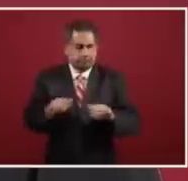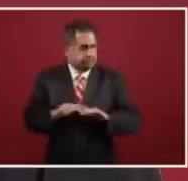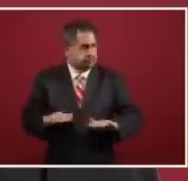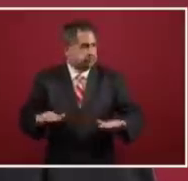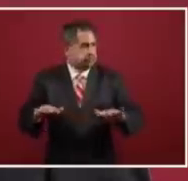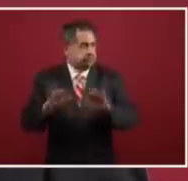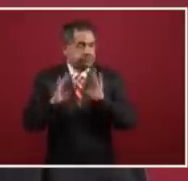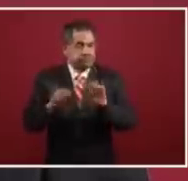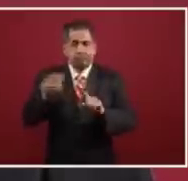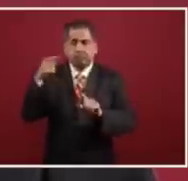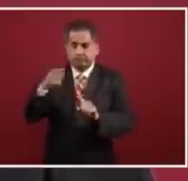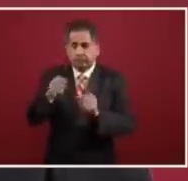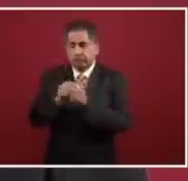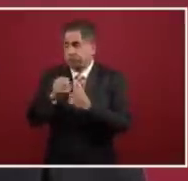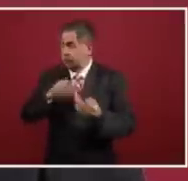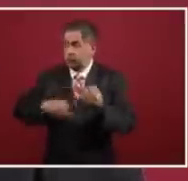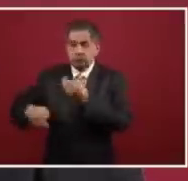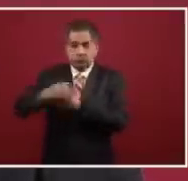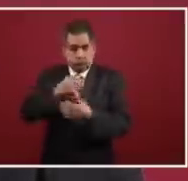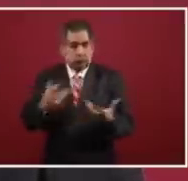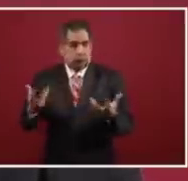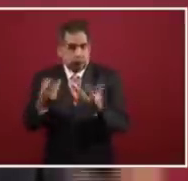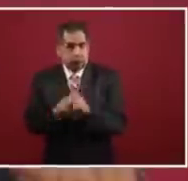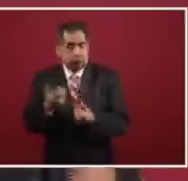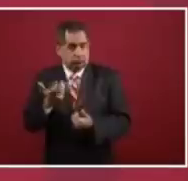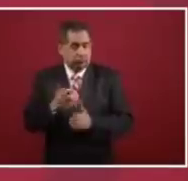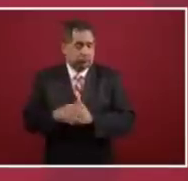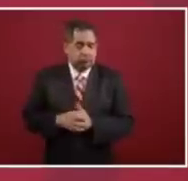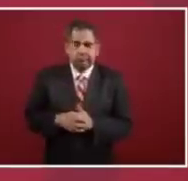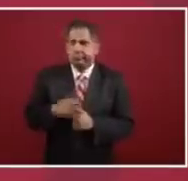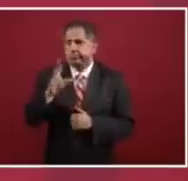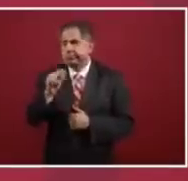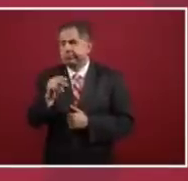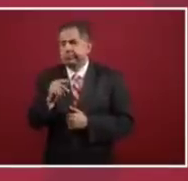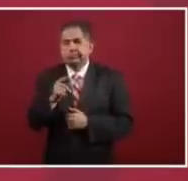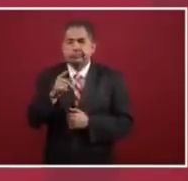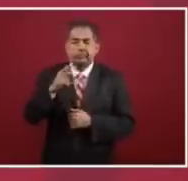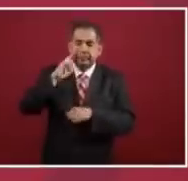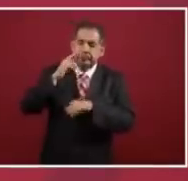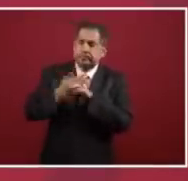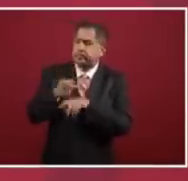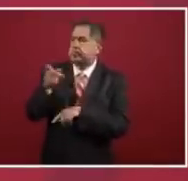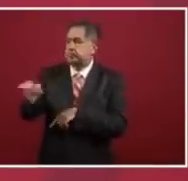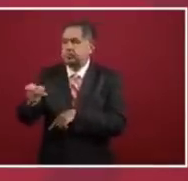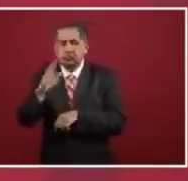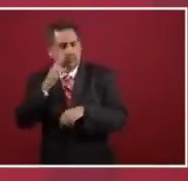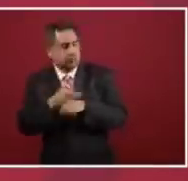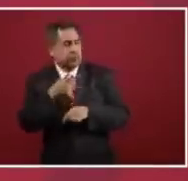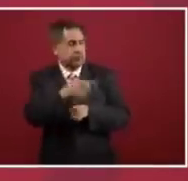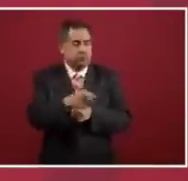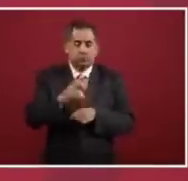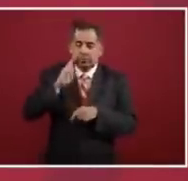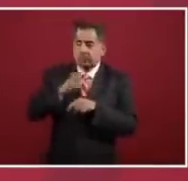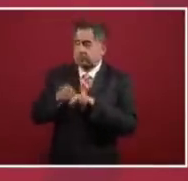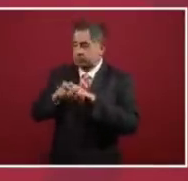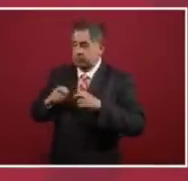y eso lo tenemos que hacer entre todos. No es asunto de un solo hombre o del gabinete,